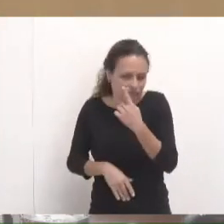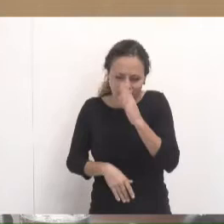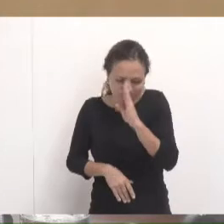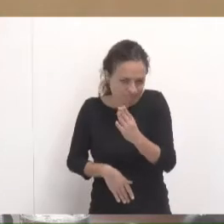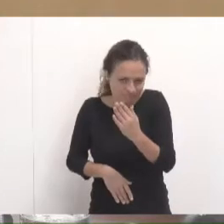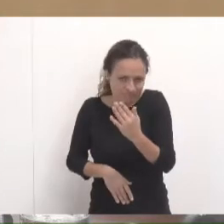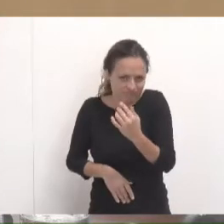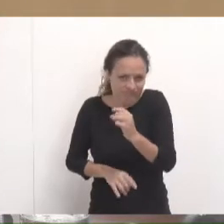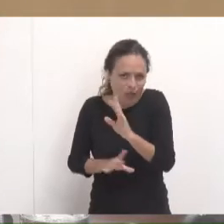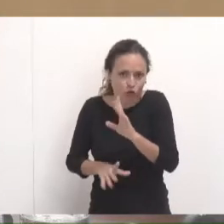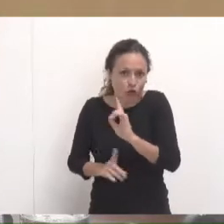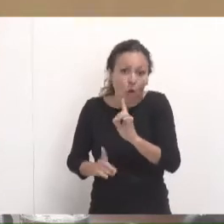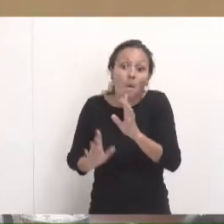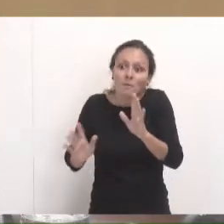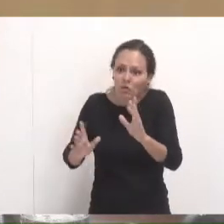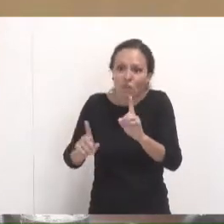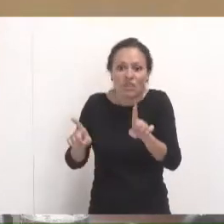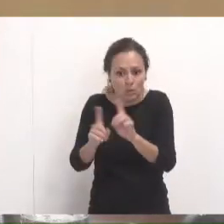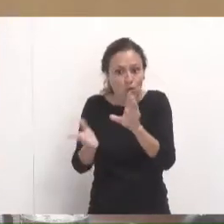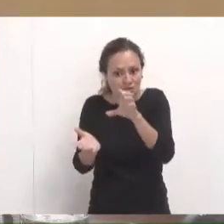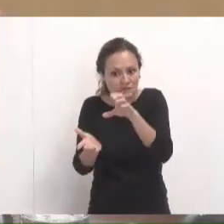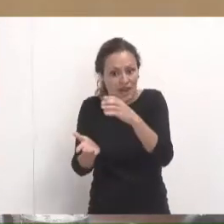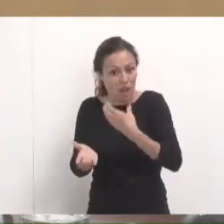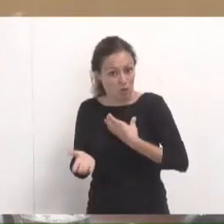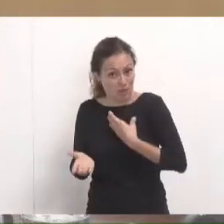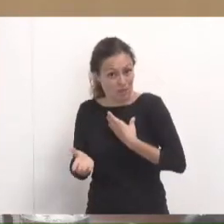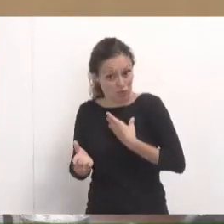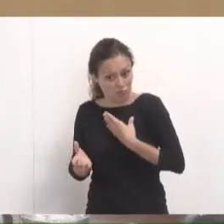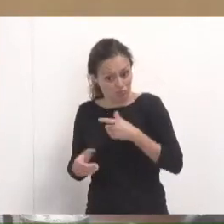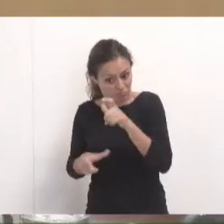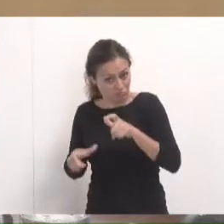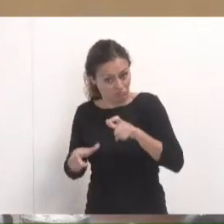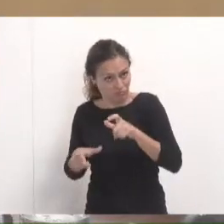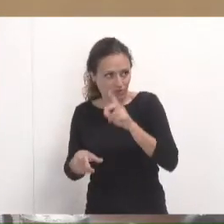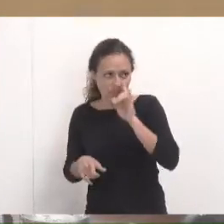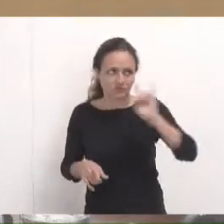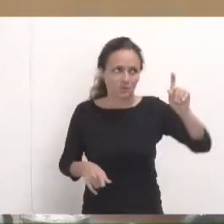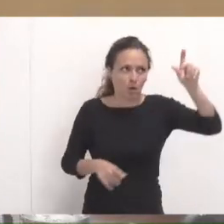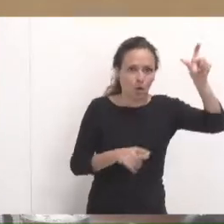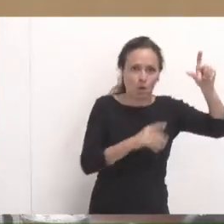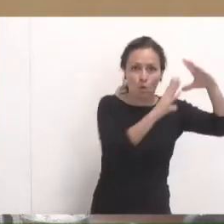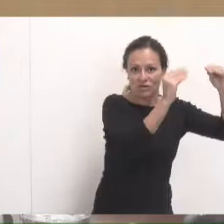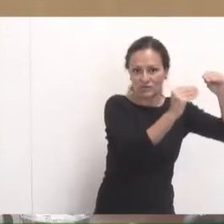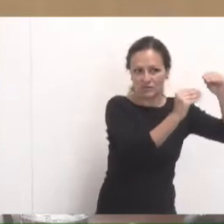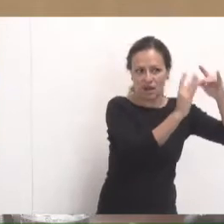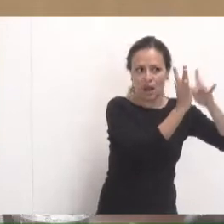con la Universidad de La Laguna para hacer un análisis más detenido de esa zona donde estaba el foco.